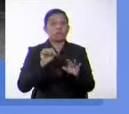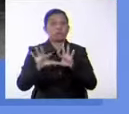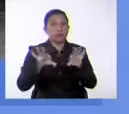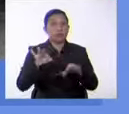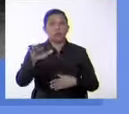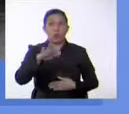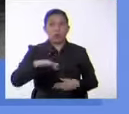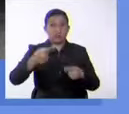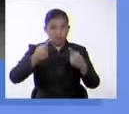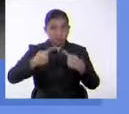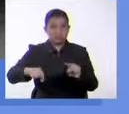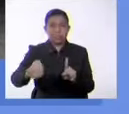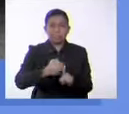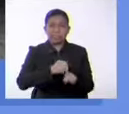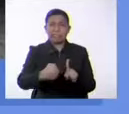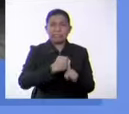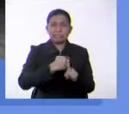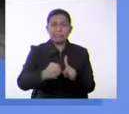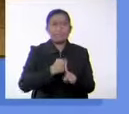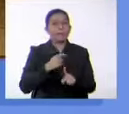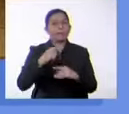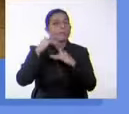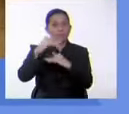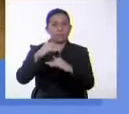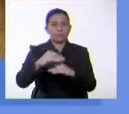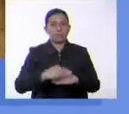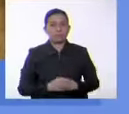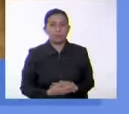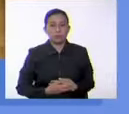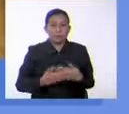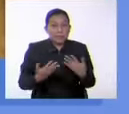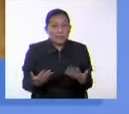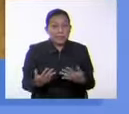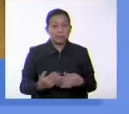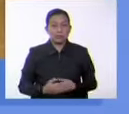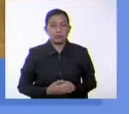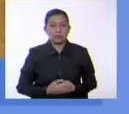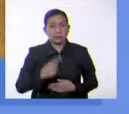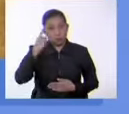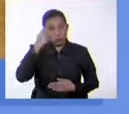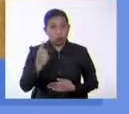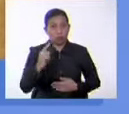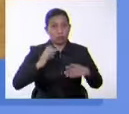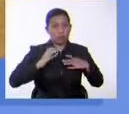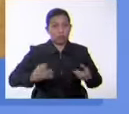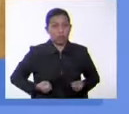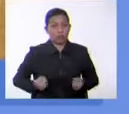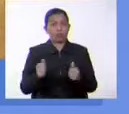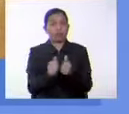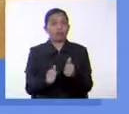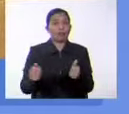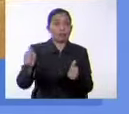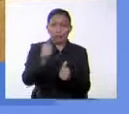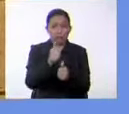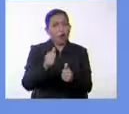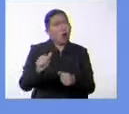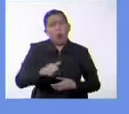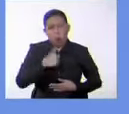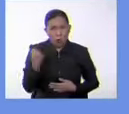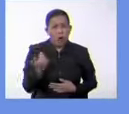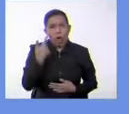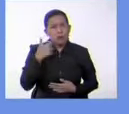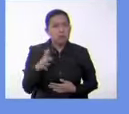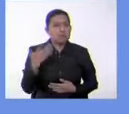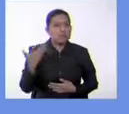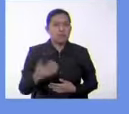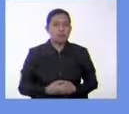¿verdad? Entonces son límites al poder. Pero no solo el Estado tiene poder. Podríamos mencionar otros. Por ejemplo,